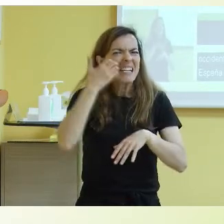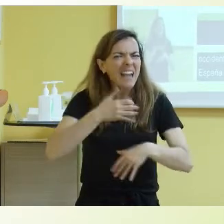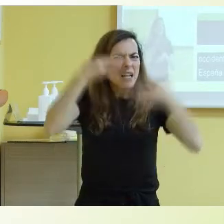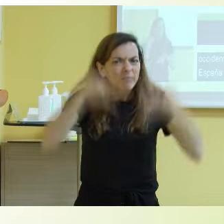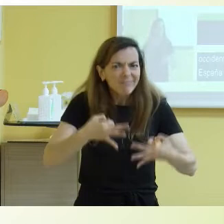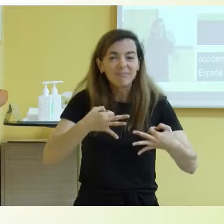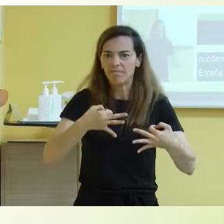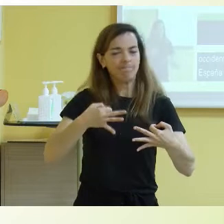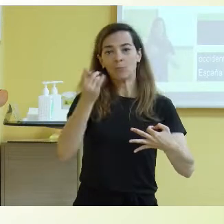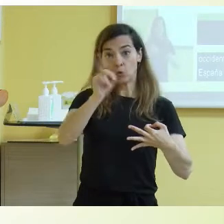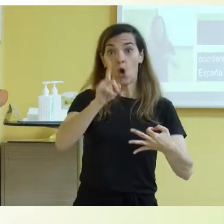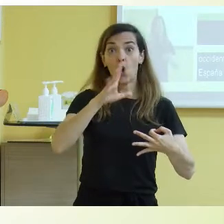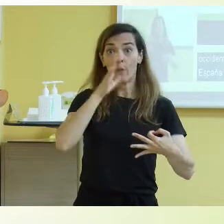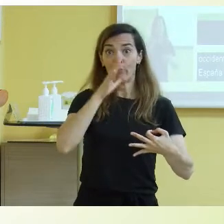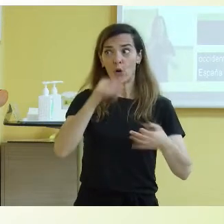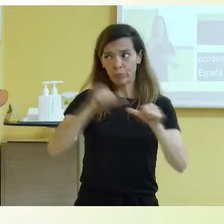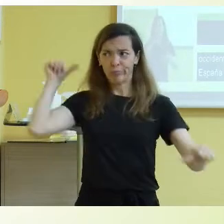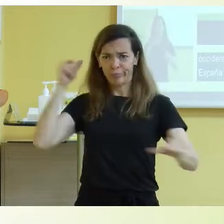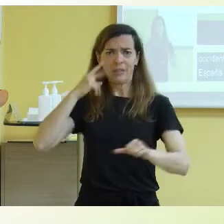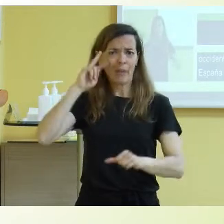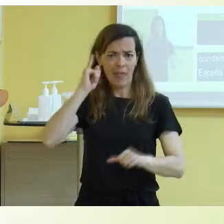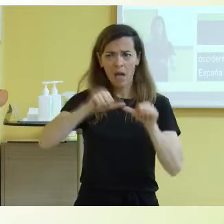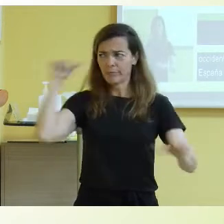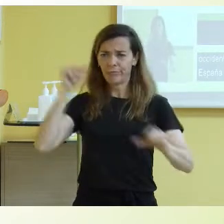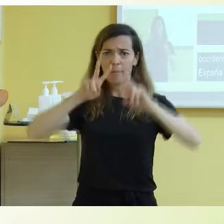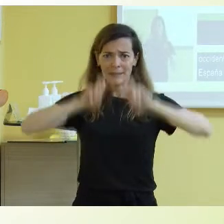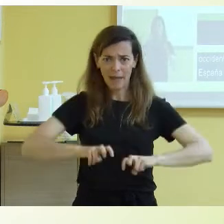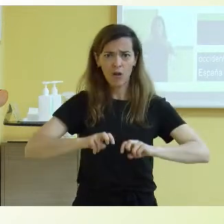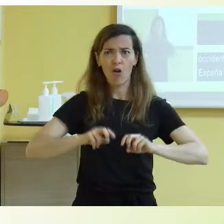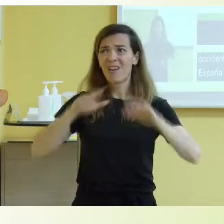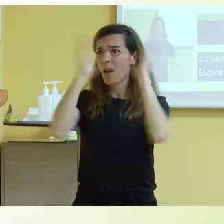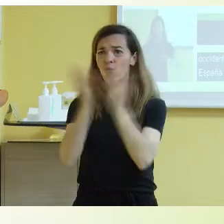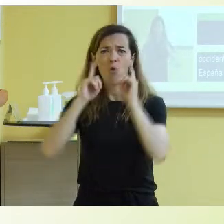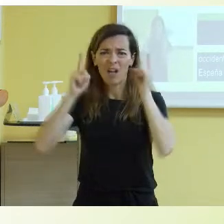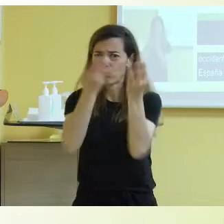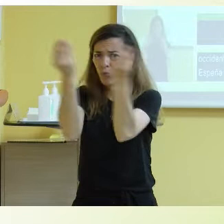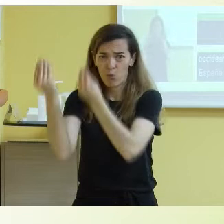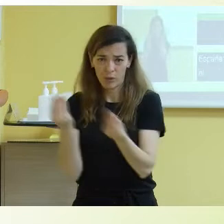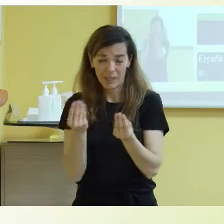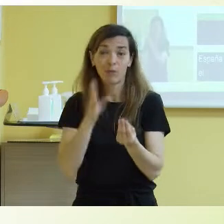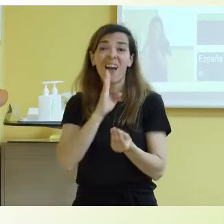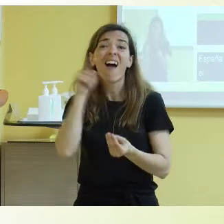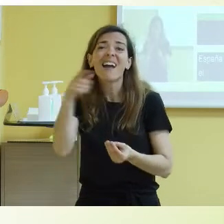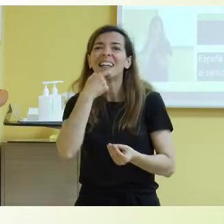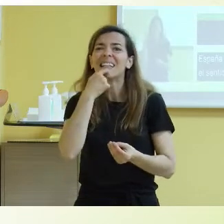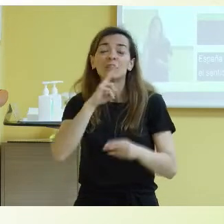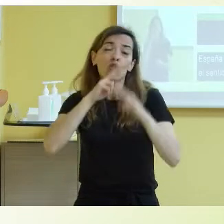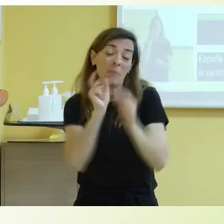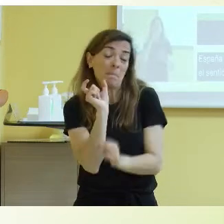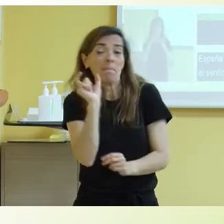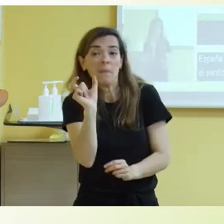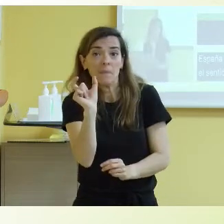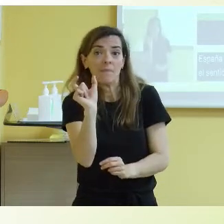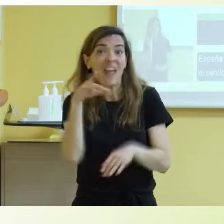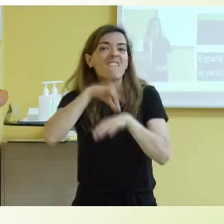sentido estricto, porque hay mucha experiencia, hay mucha investigación y hay muchos casos en el mundo. Y a eso se les llama en inglés neglected disease o